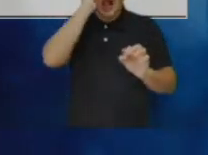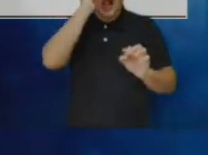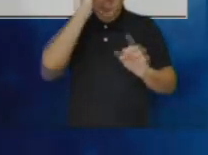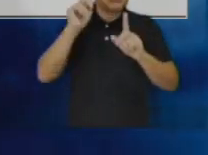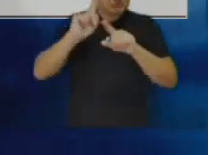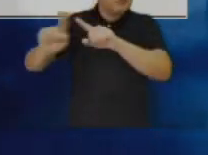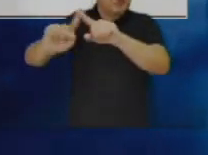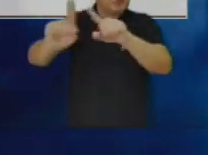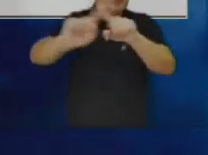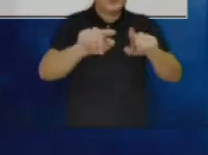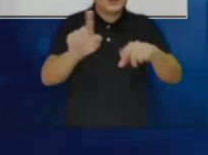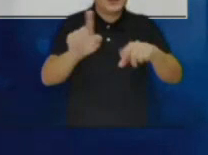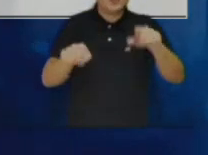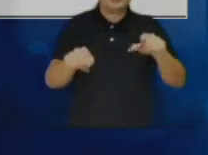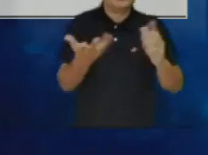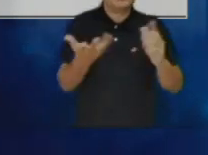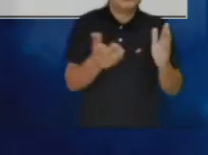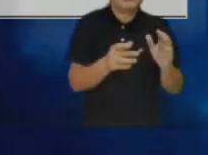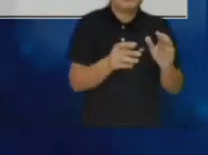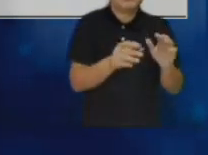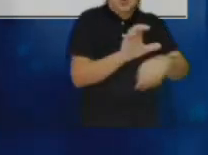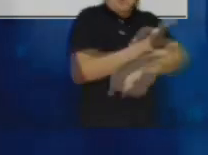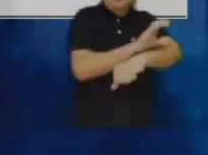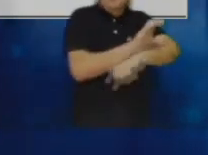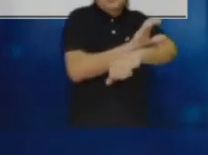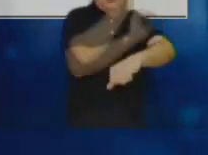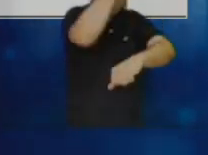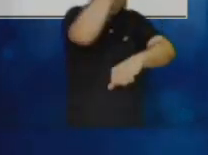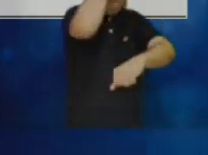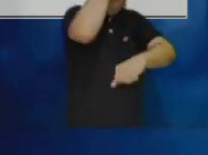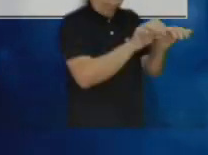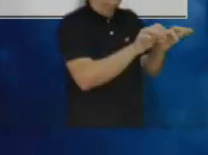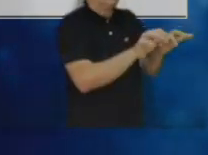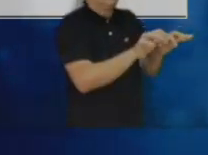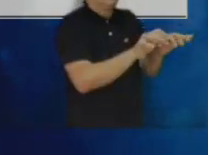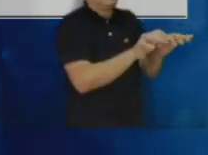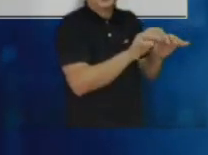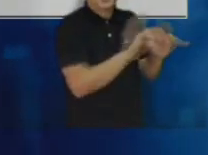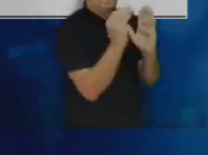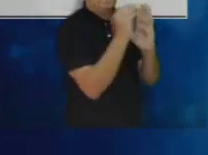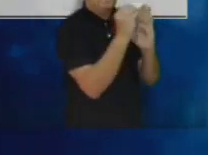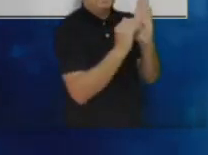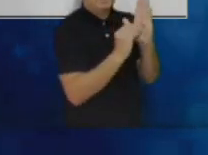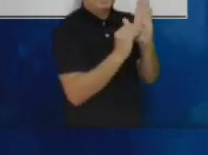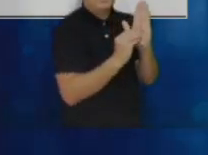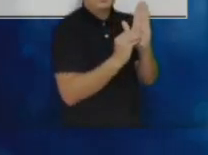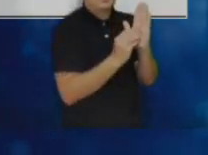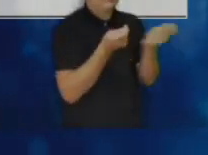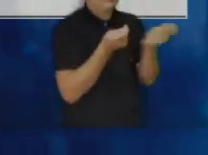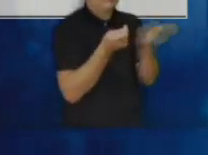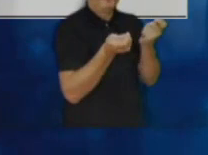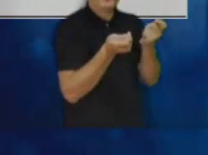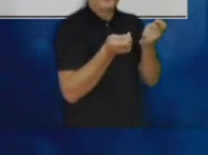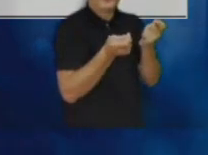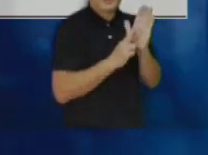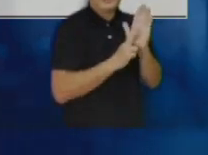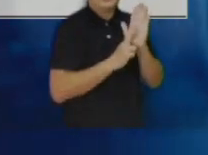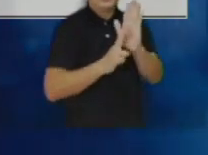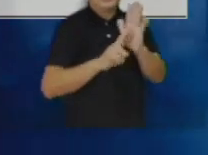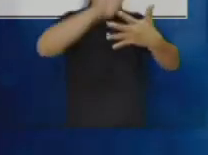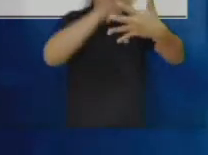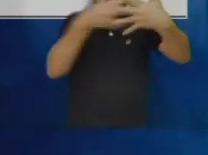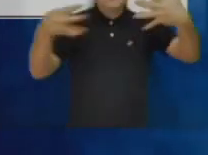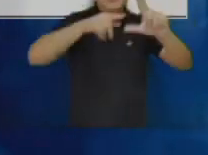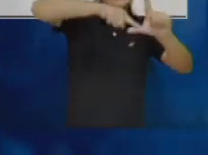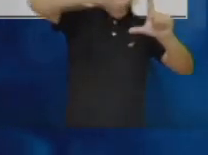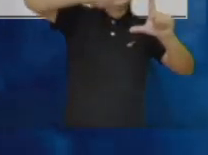con una base de datos central donde ponemos todas las mediciones y resultados que hemos hallado para poder